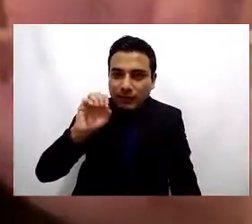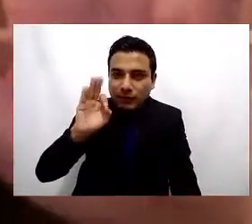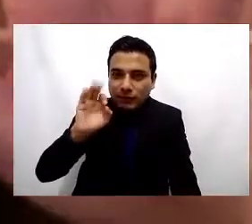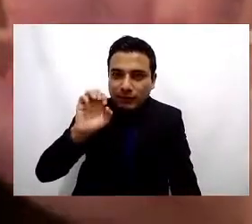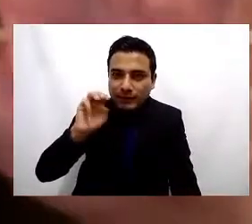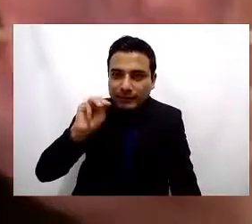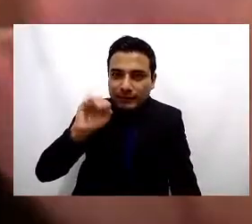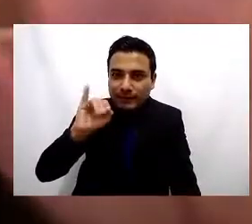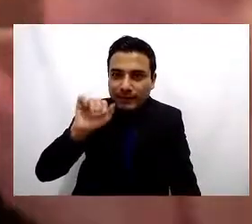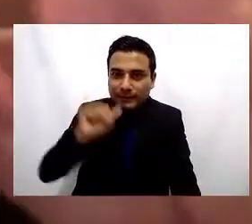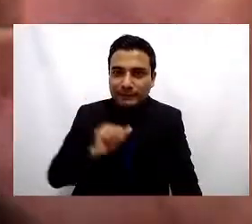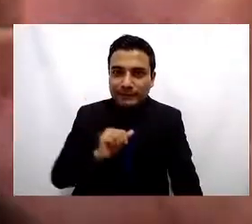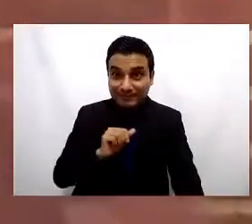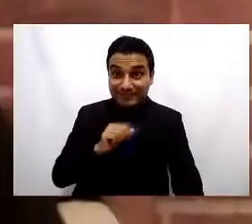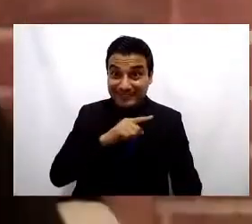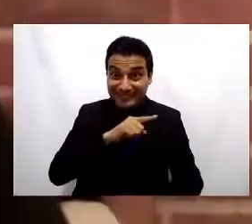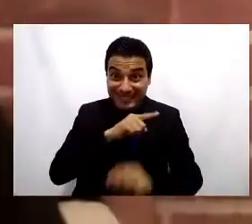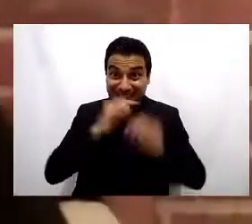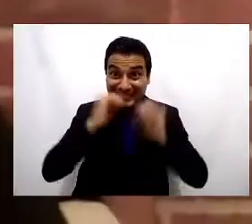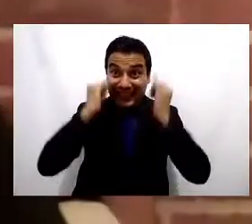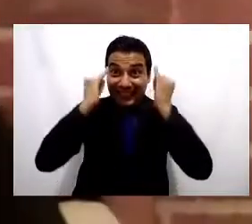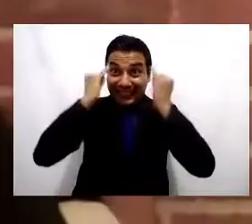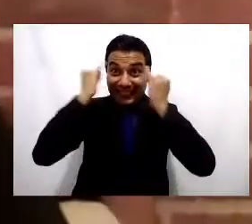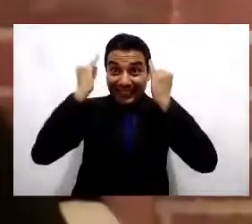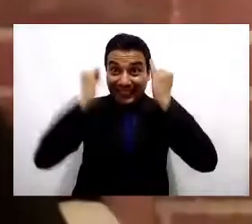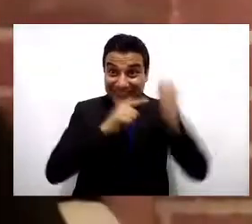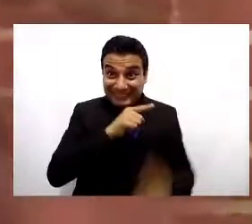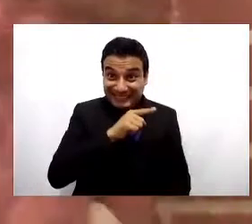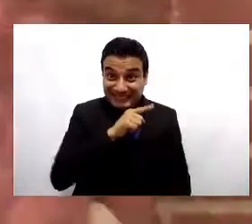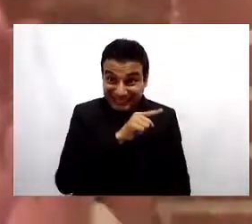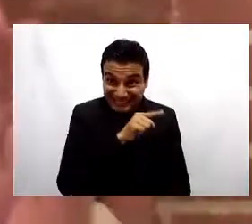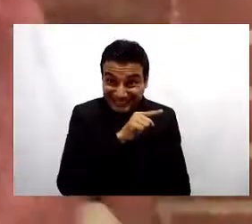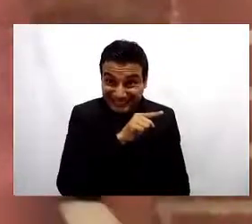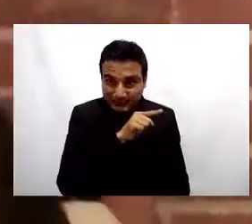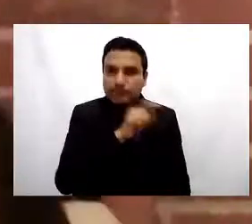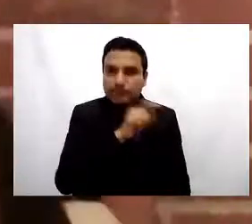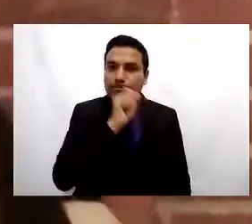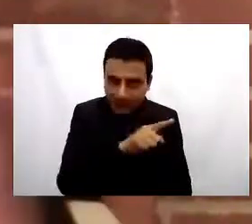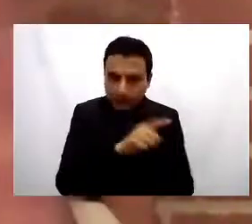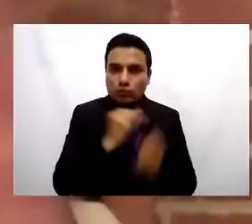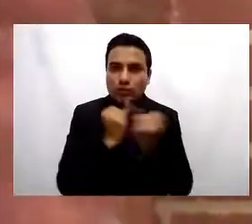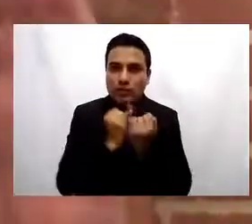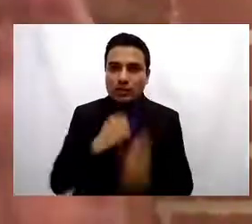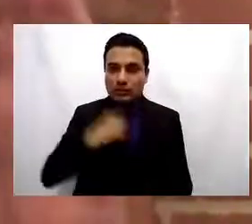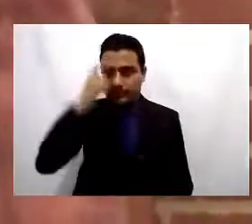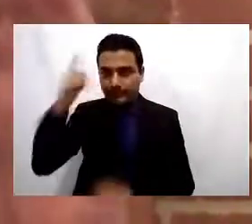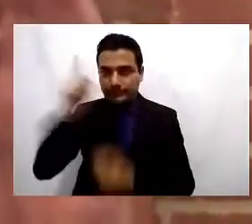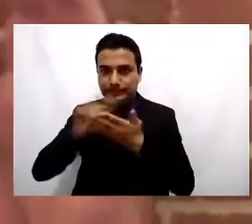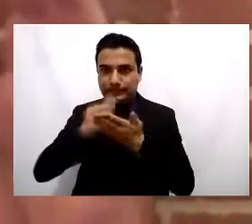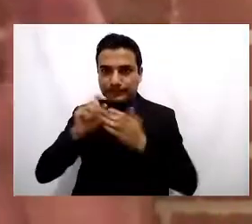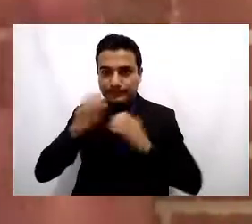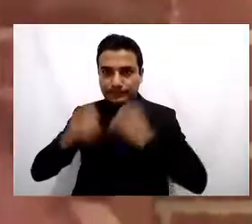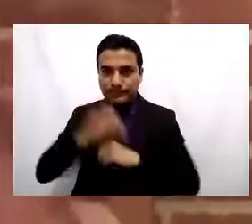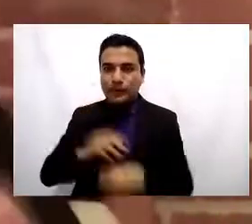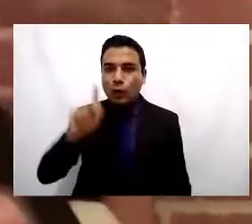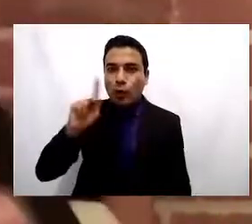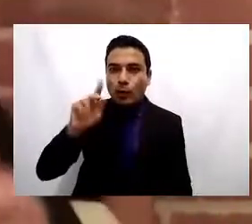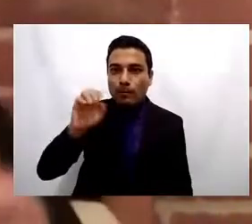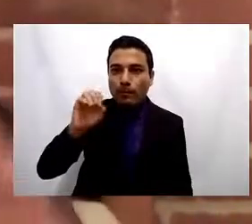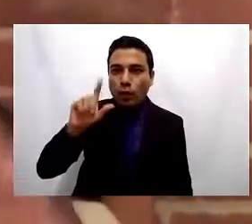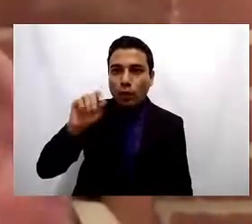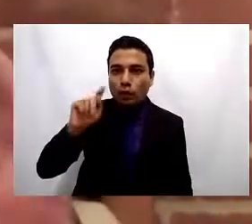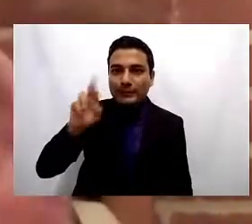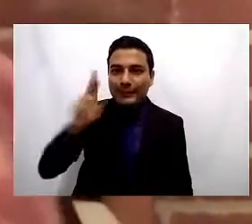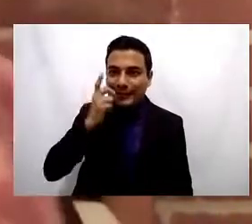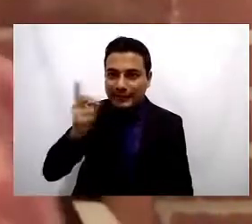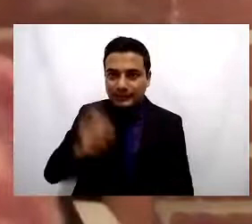de construcción paranoico es el que utilizamos nosotros para crear. Paul Auster dice, el arte se hace por